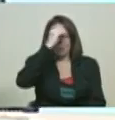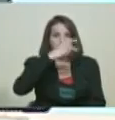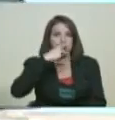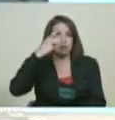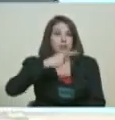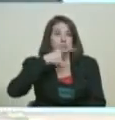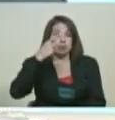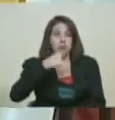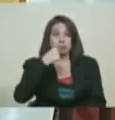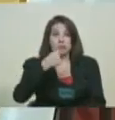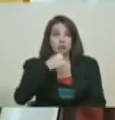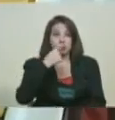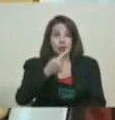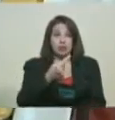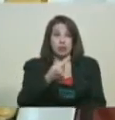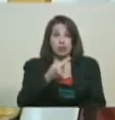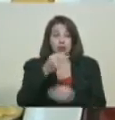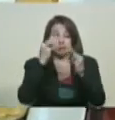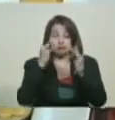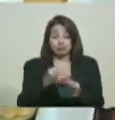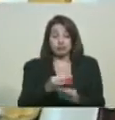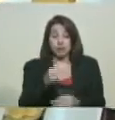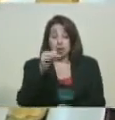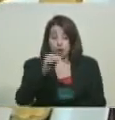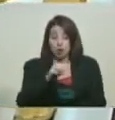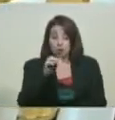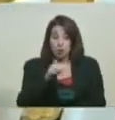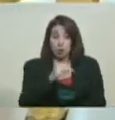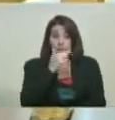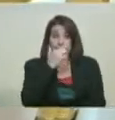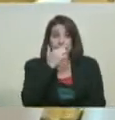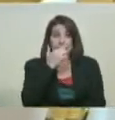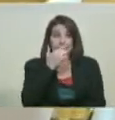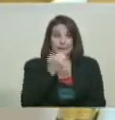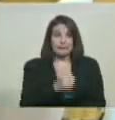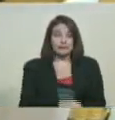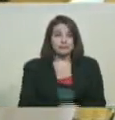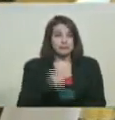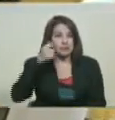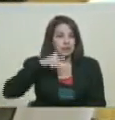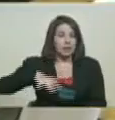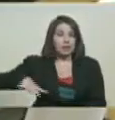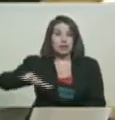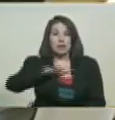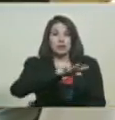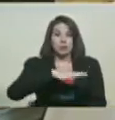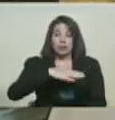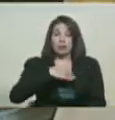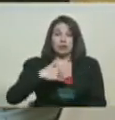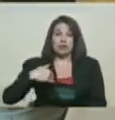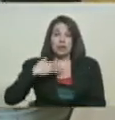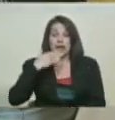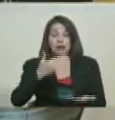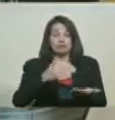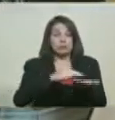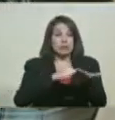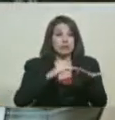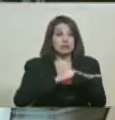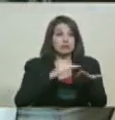yo diría que determinante hoy por hoy el pueblo que quiere soluciones y estar